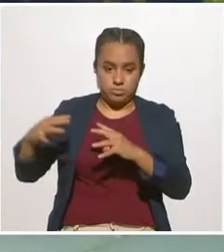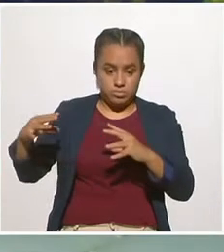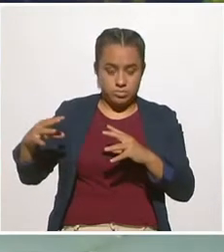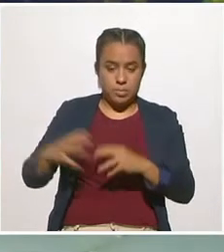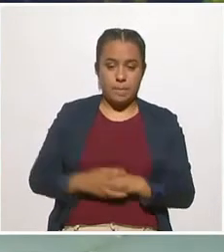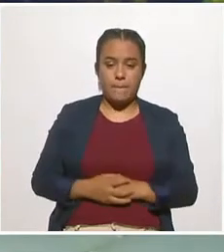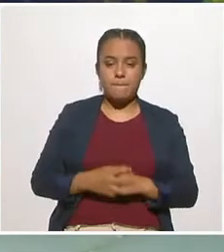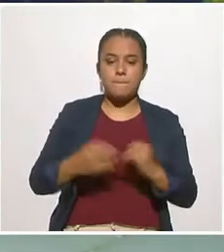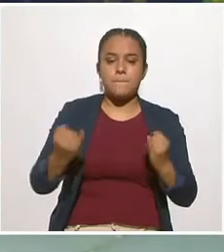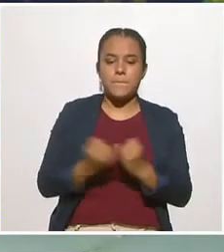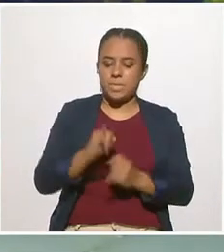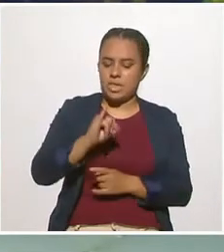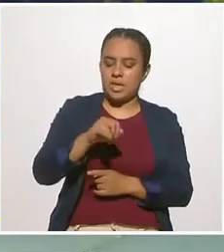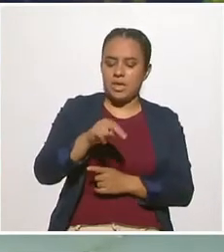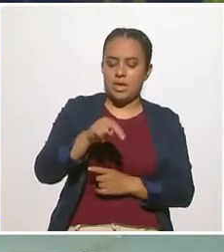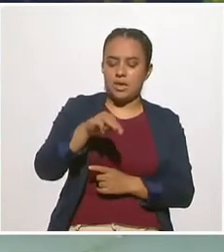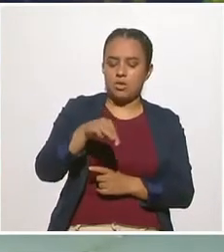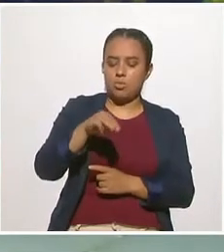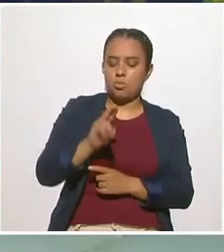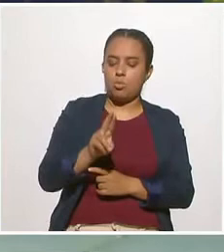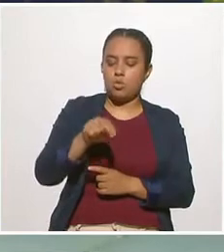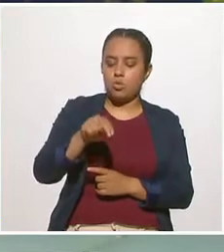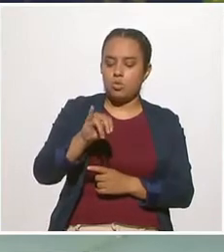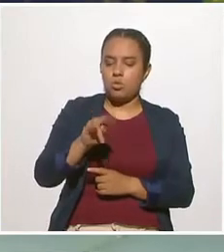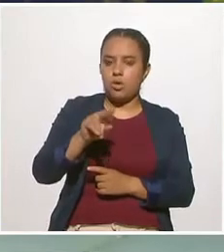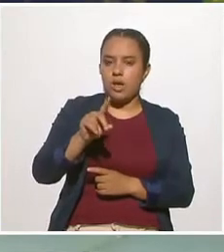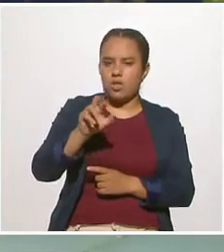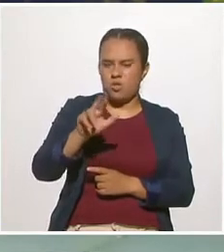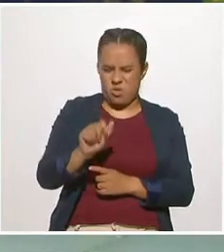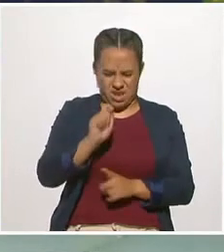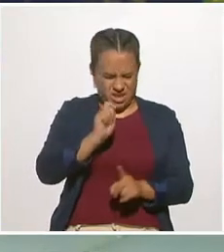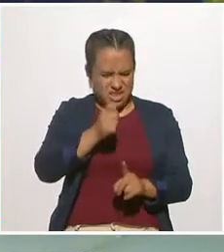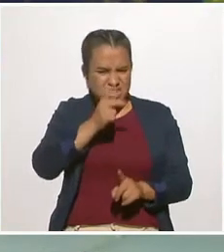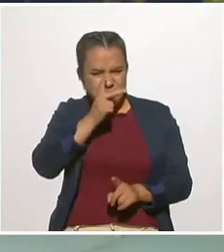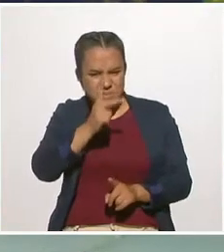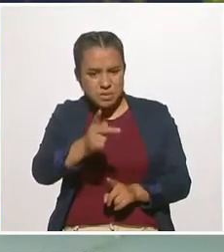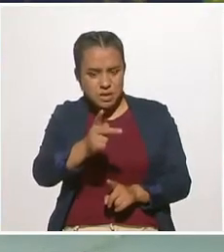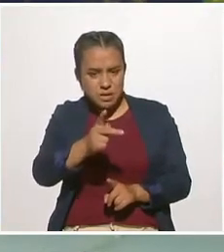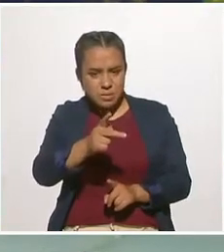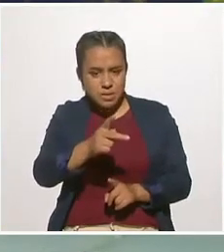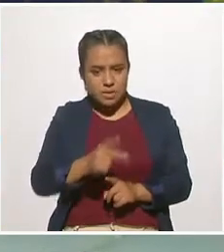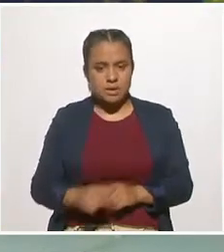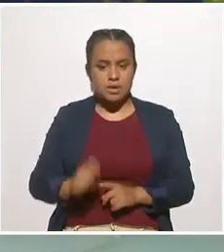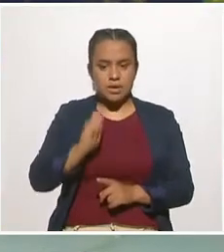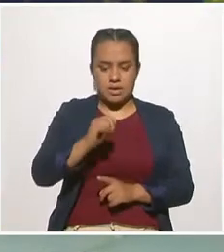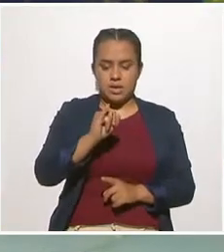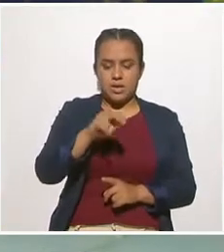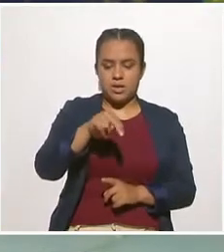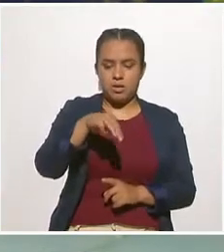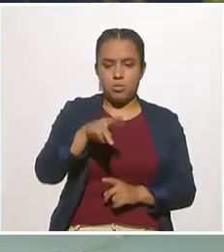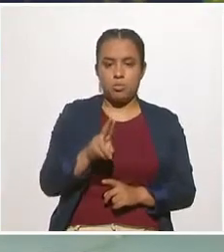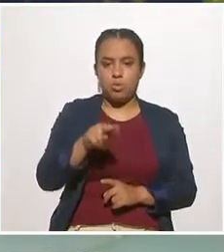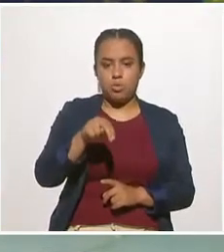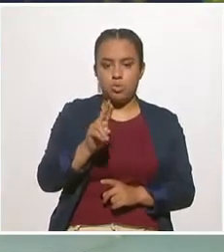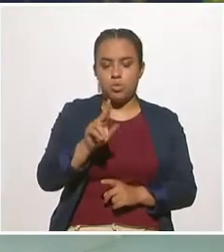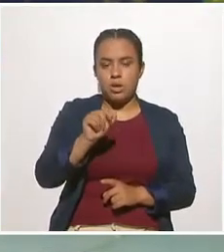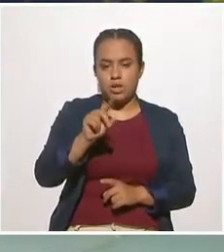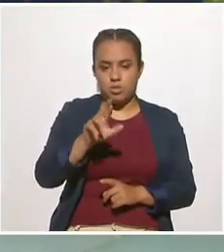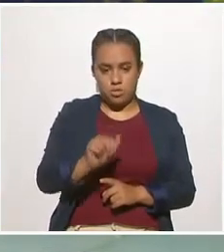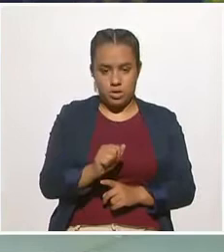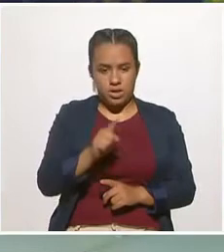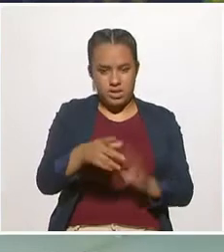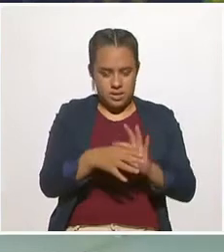inmunomoduladoras. ¿Qué quiere decir esta palabra tan rara? Una sustancia inmunomoduladora es aquella que le dice a mi sistema